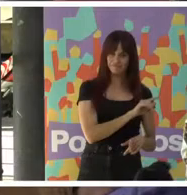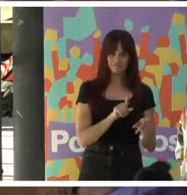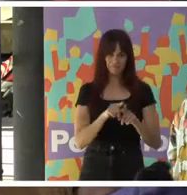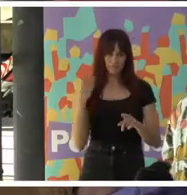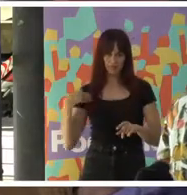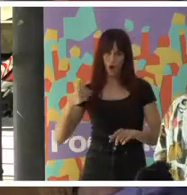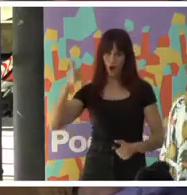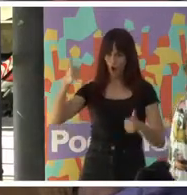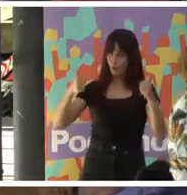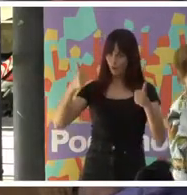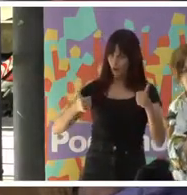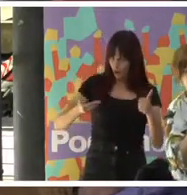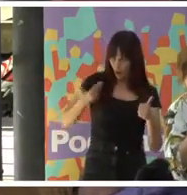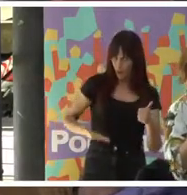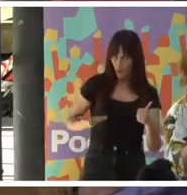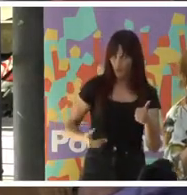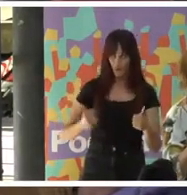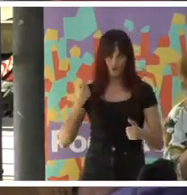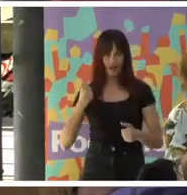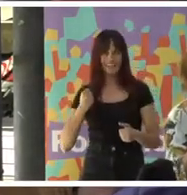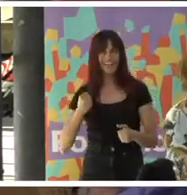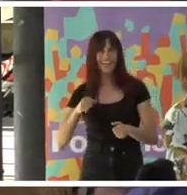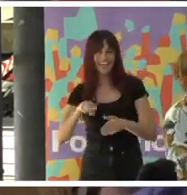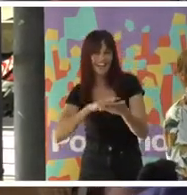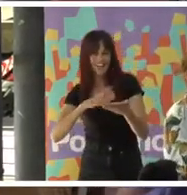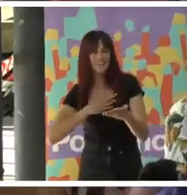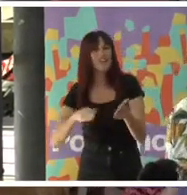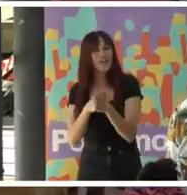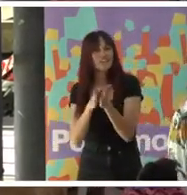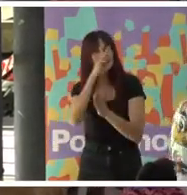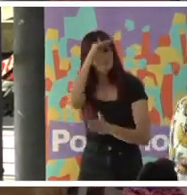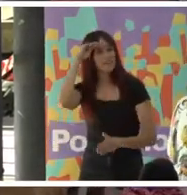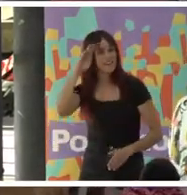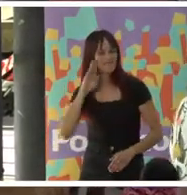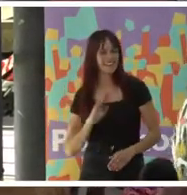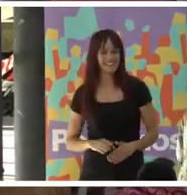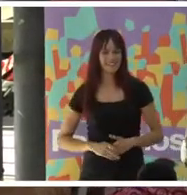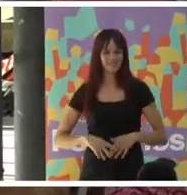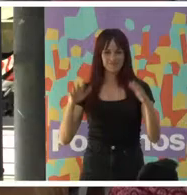de la oposición en la región de Murcia, la compañera María Marín.